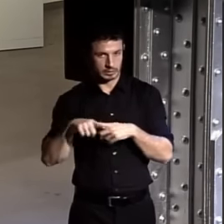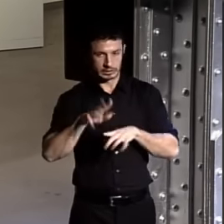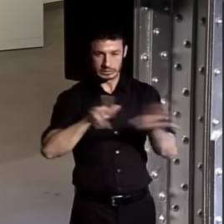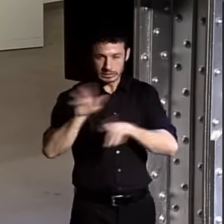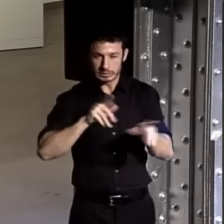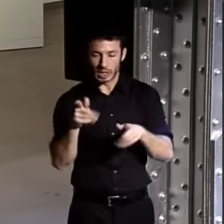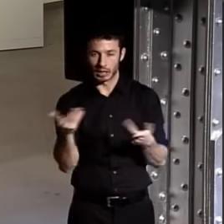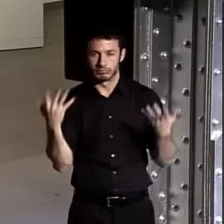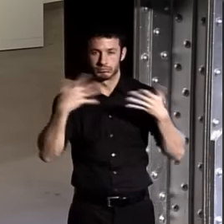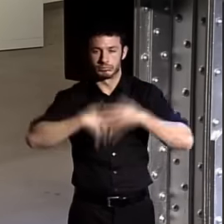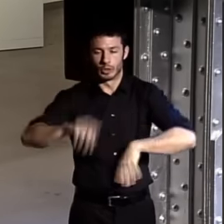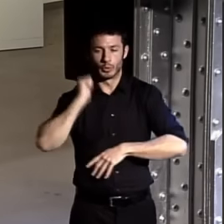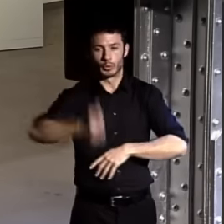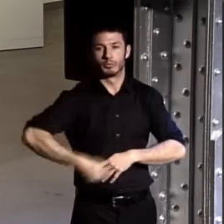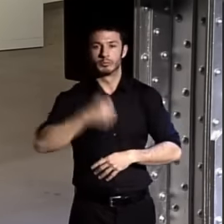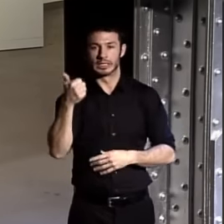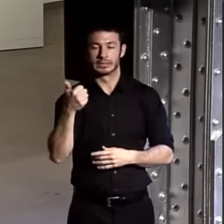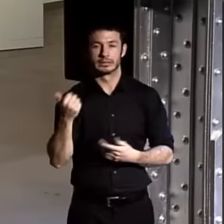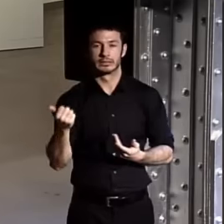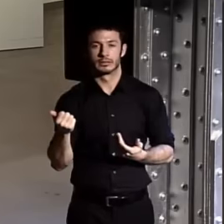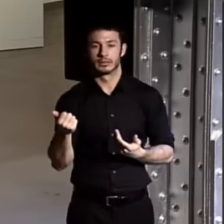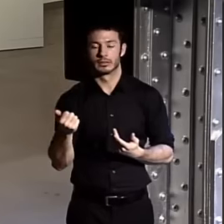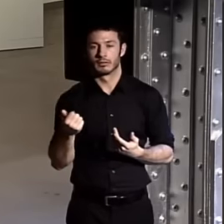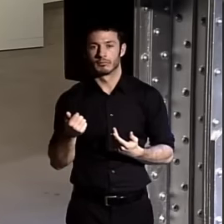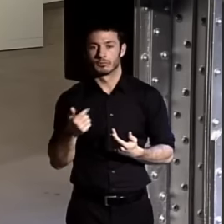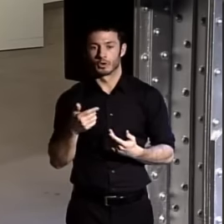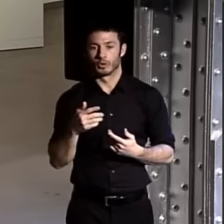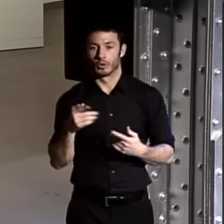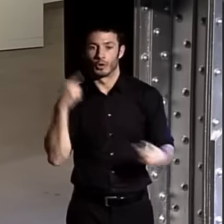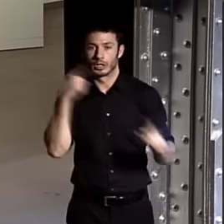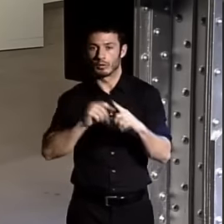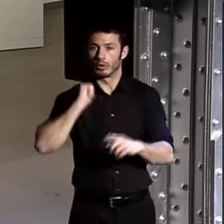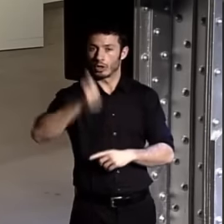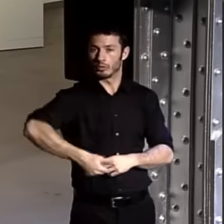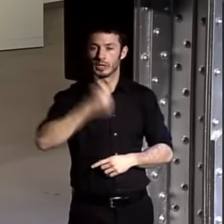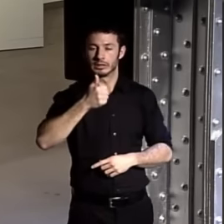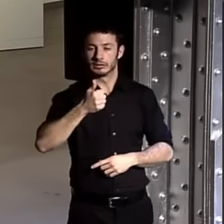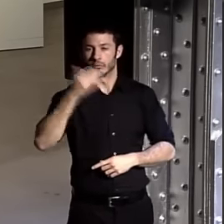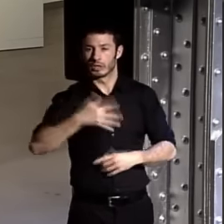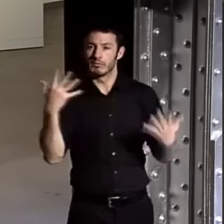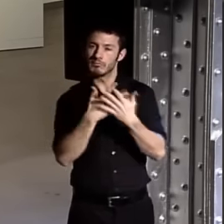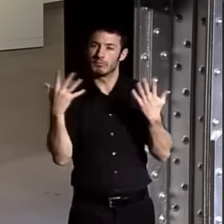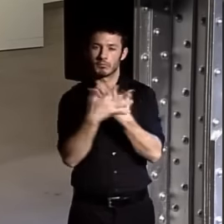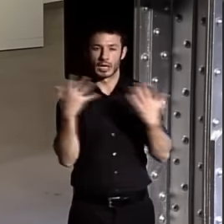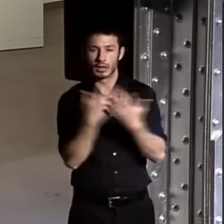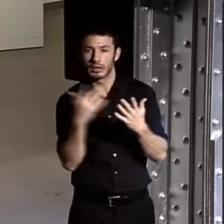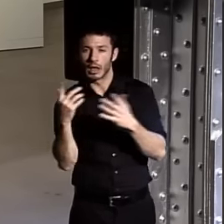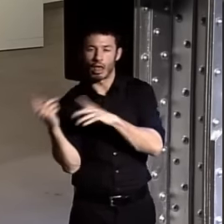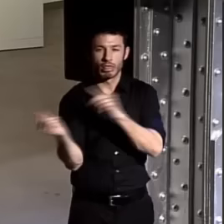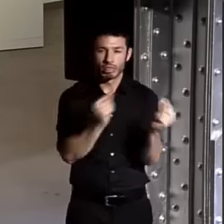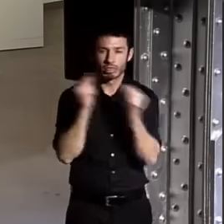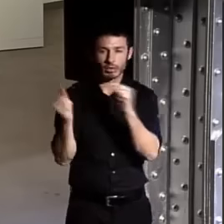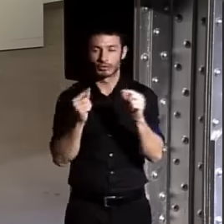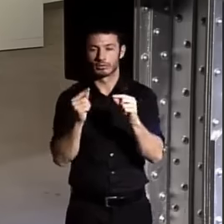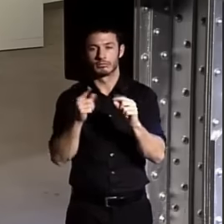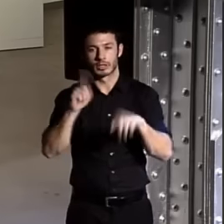que para enriquecer todos los medios lo bueno es el mestizaje la discusión el Incluso el cachondeo y las